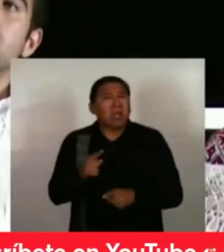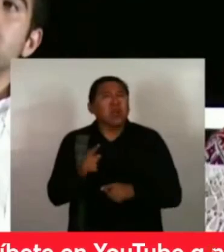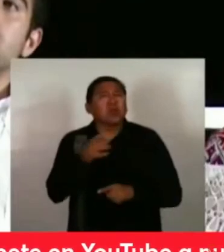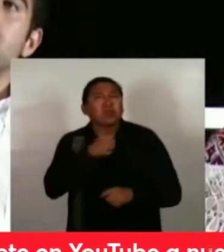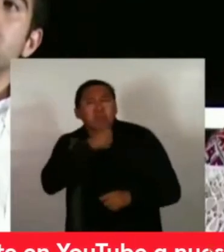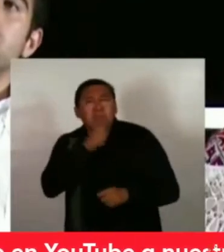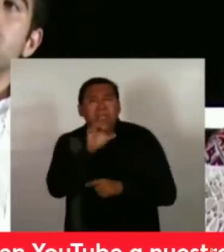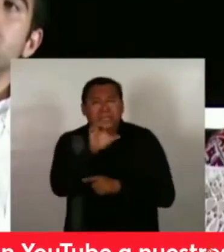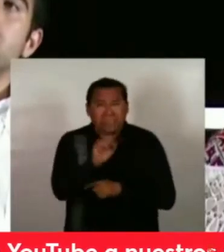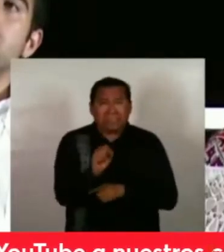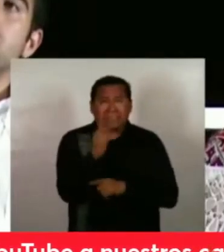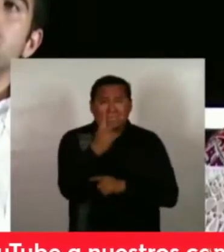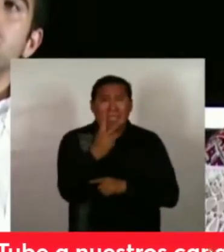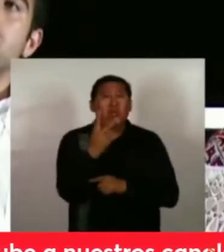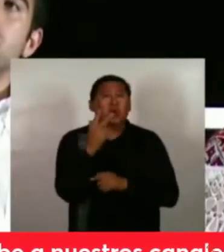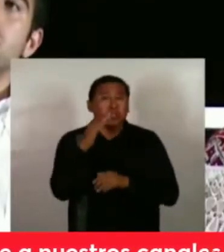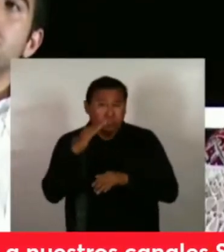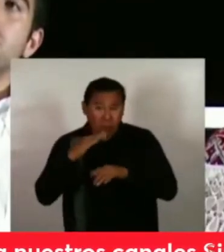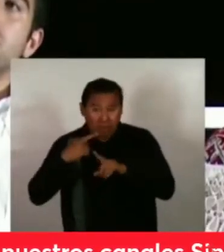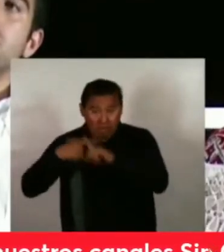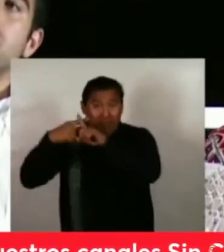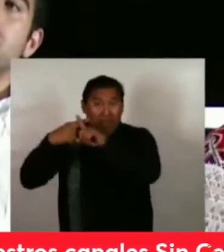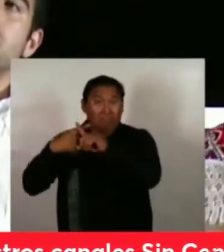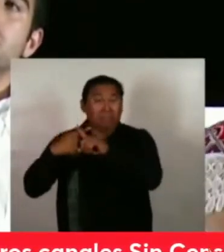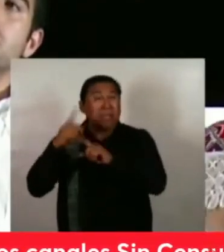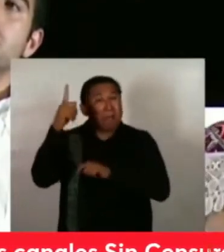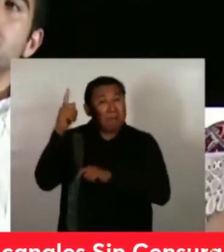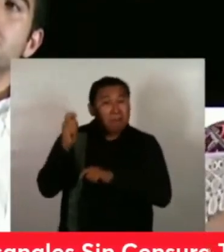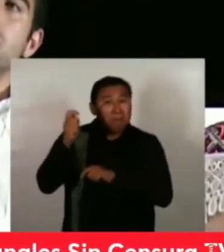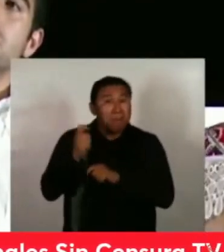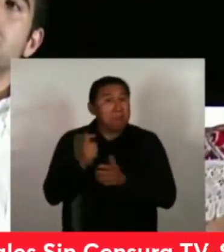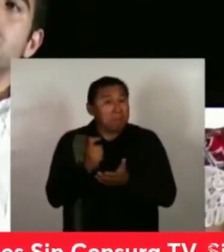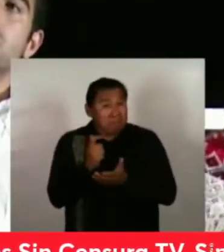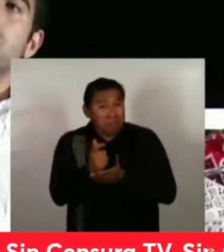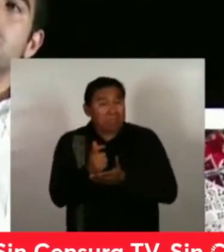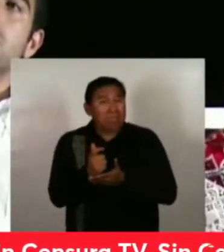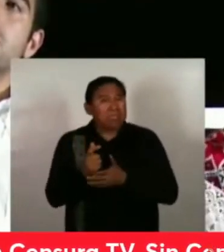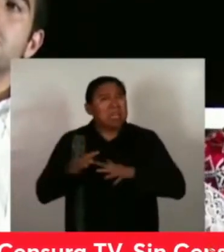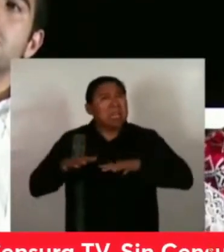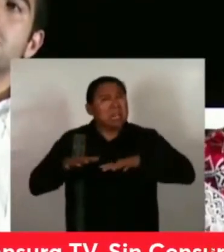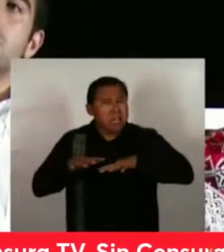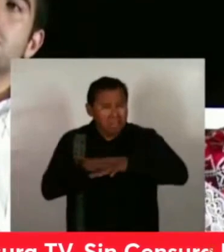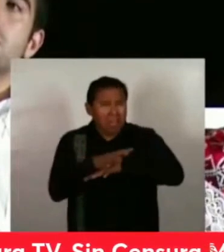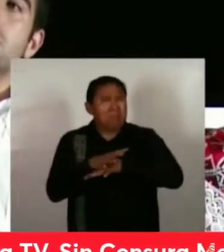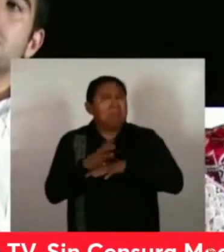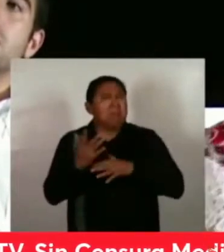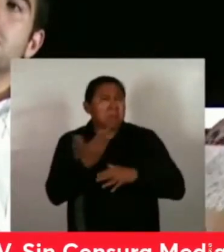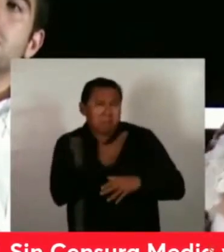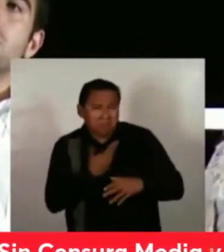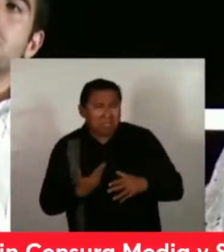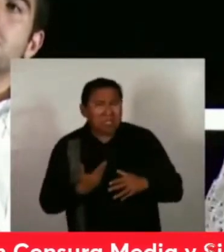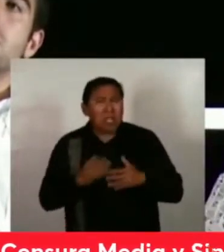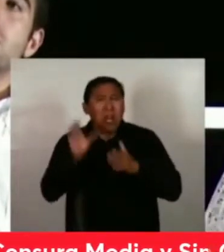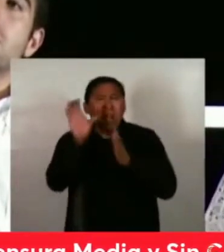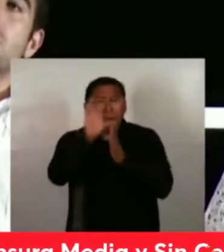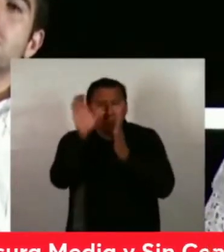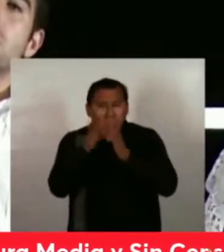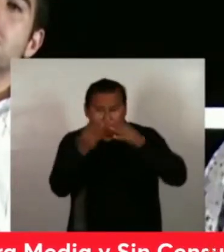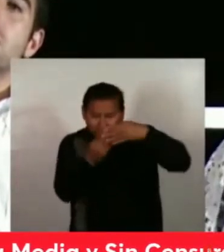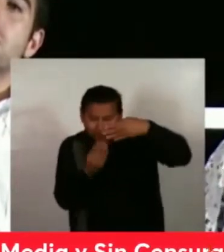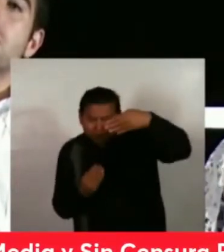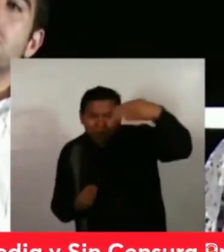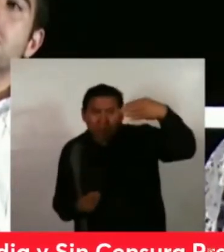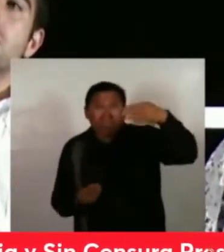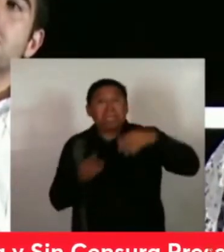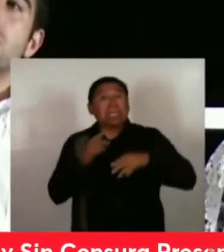de 68 y más tienen la pensión. La cambió el presidente, lo puso en la Constitución en el